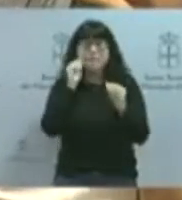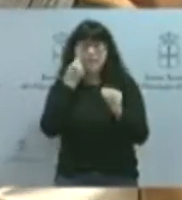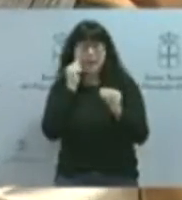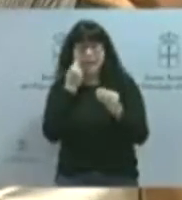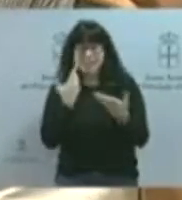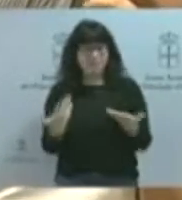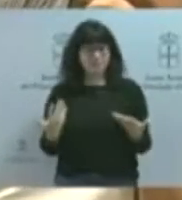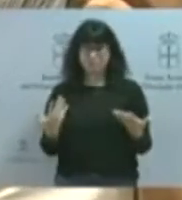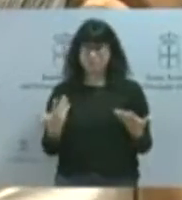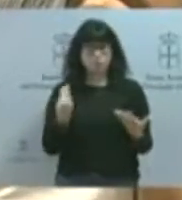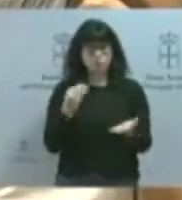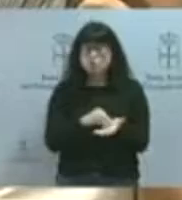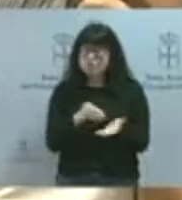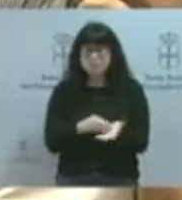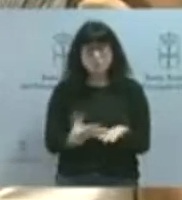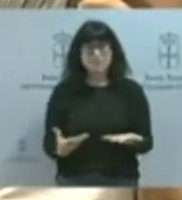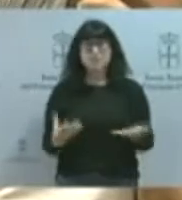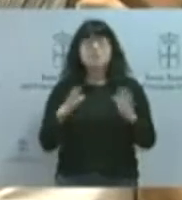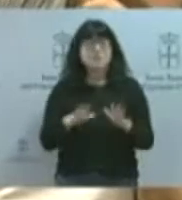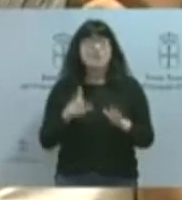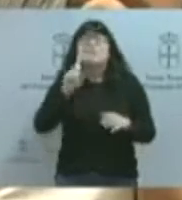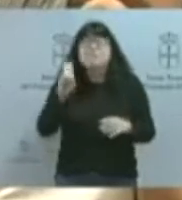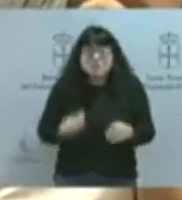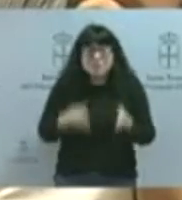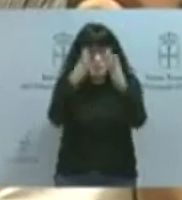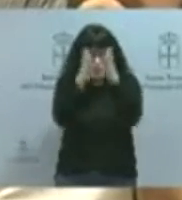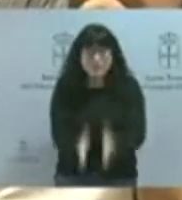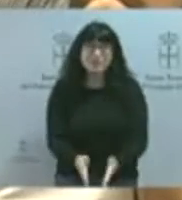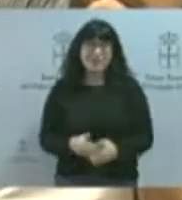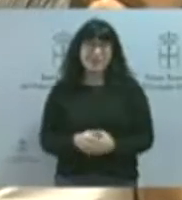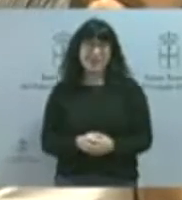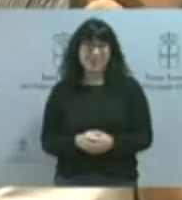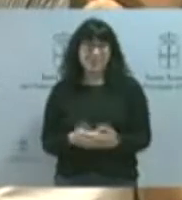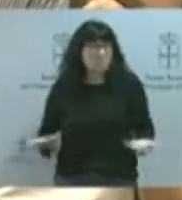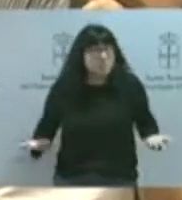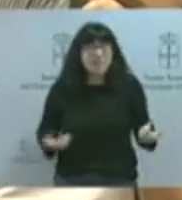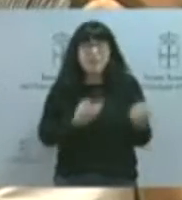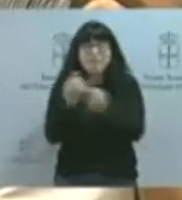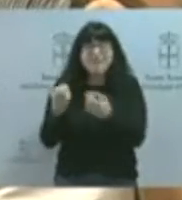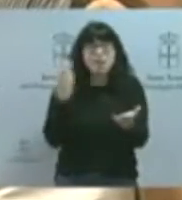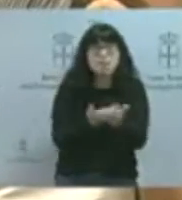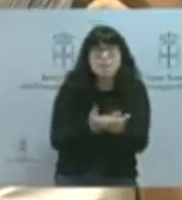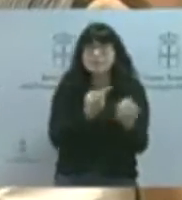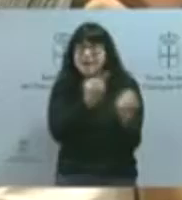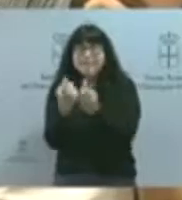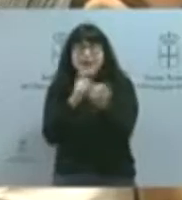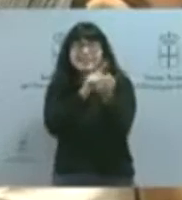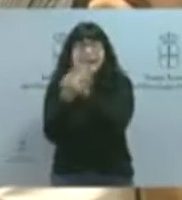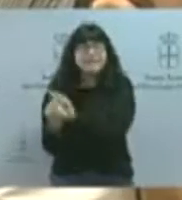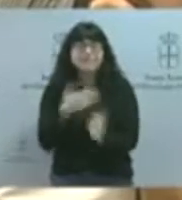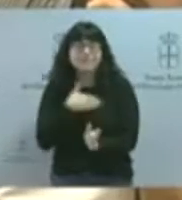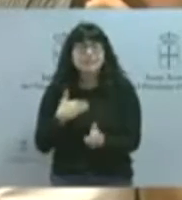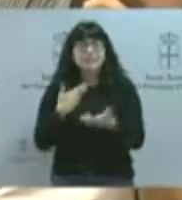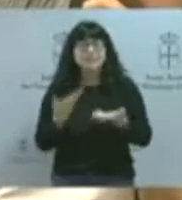que coinciden también con las suyas, sin matices, sin propuestas, sin cambios. Asturias es la comunidad que menos ha crecido durante